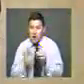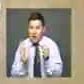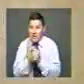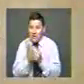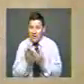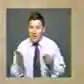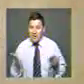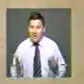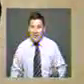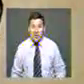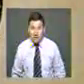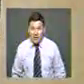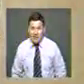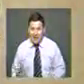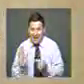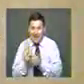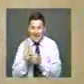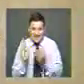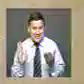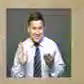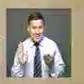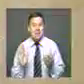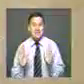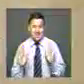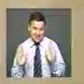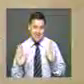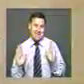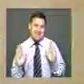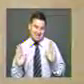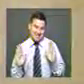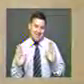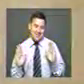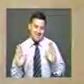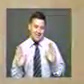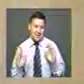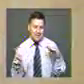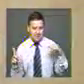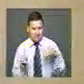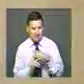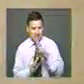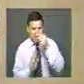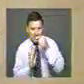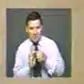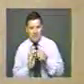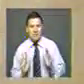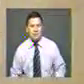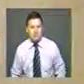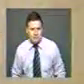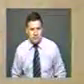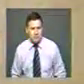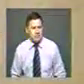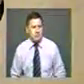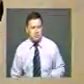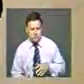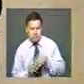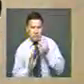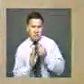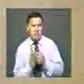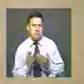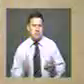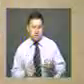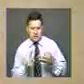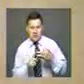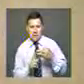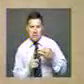otro elemento es los efectos del matrimonio. Los efectos del matrimonio son solamente